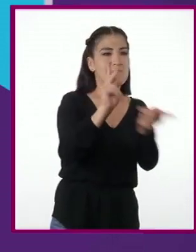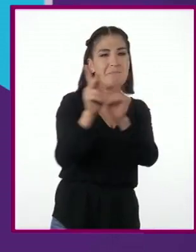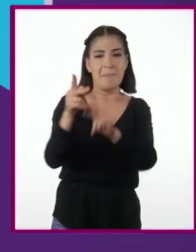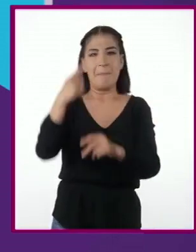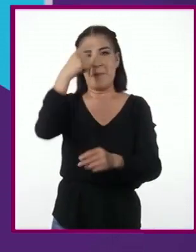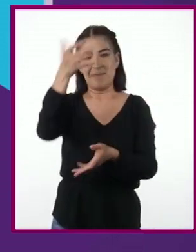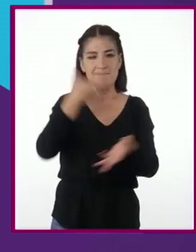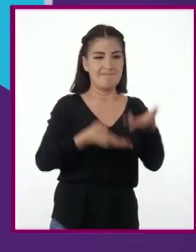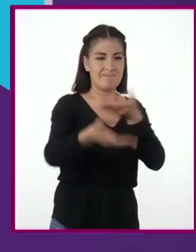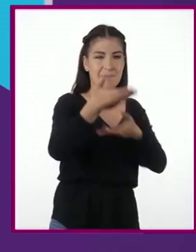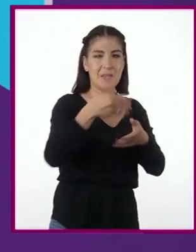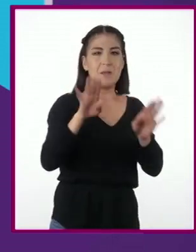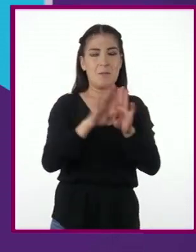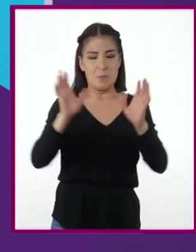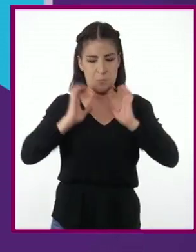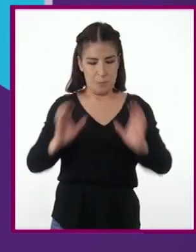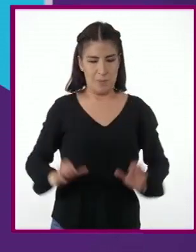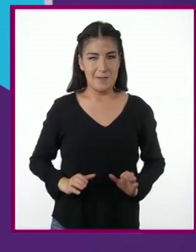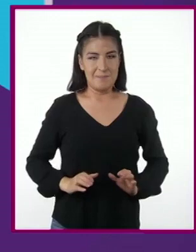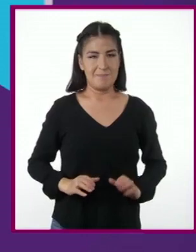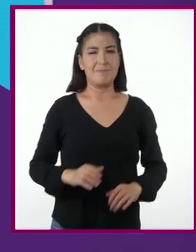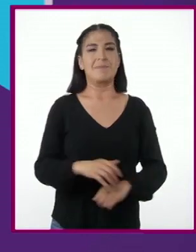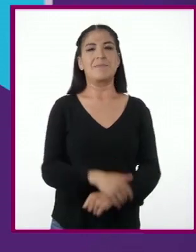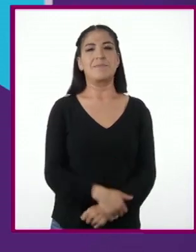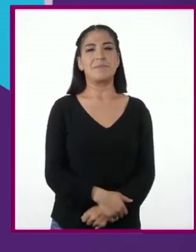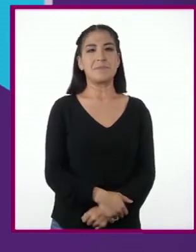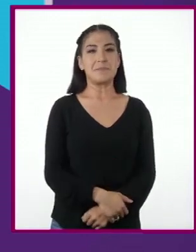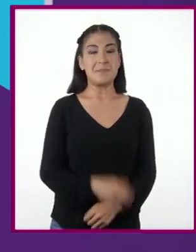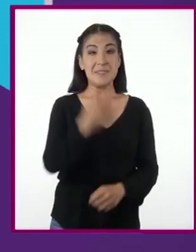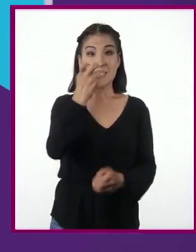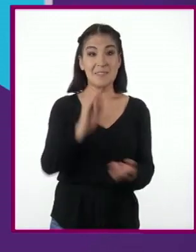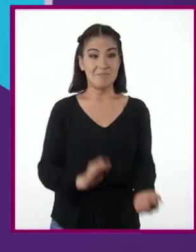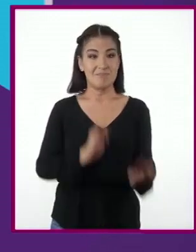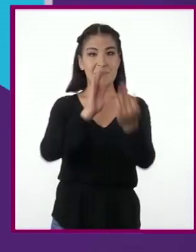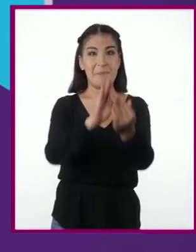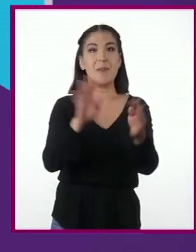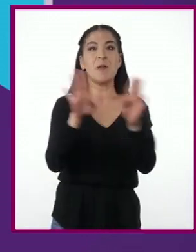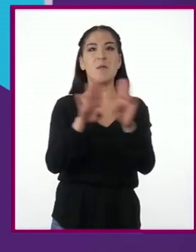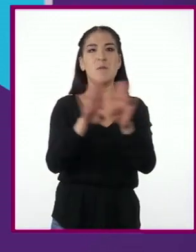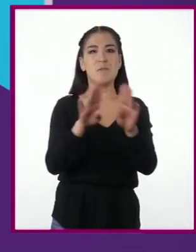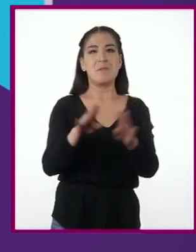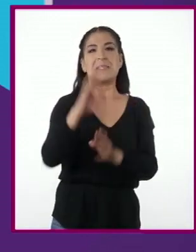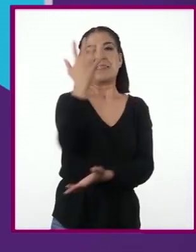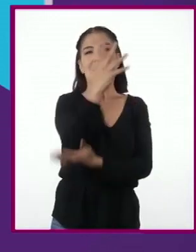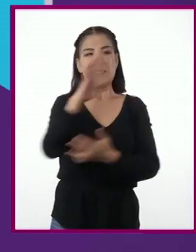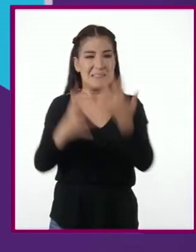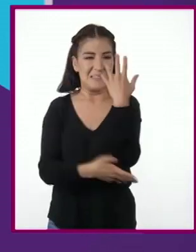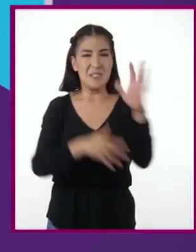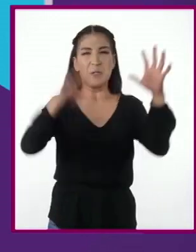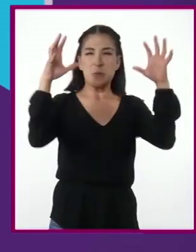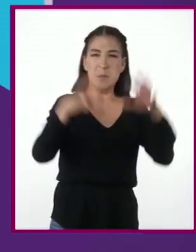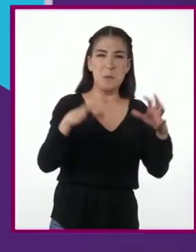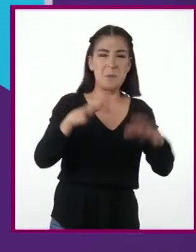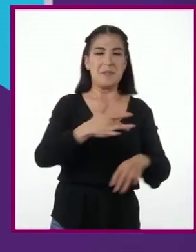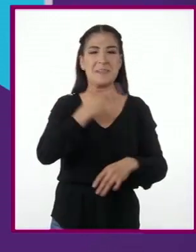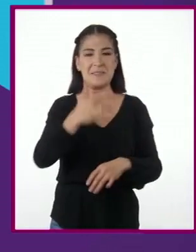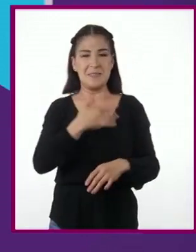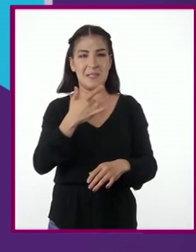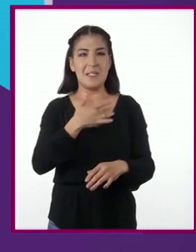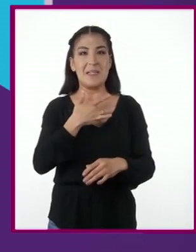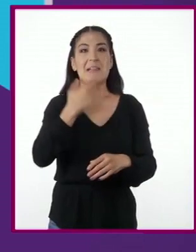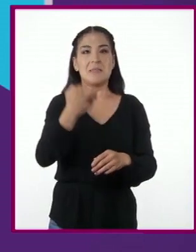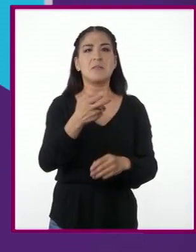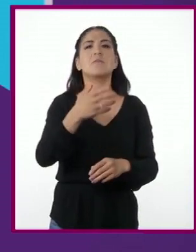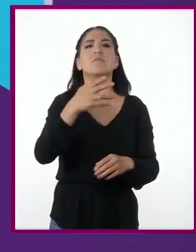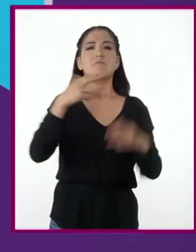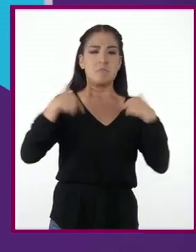su existencia corporal. Frente a las fuerzas naturales que muchas veces lo rebasan, los hombres